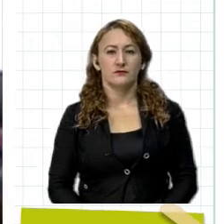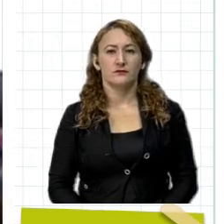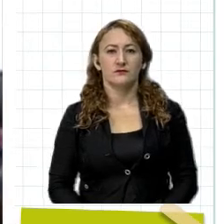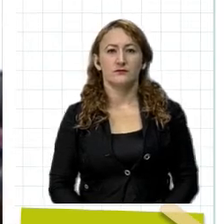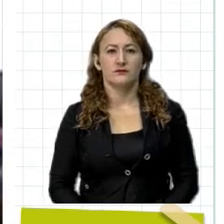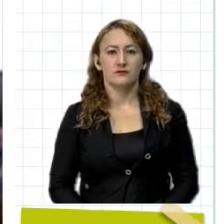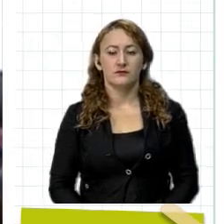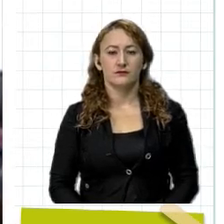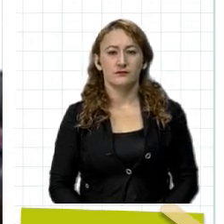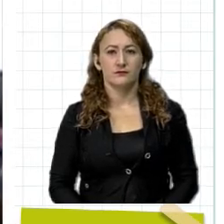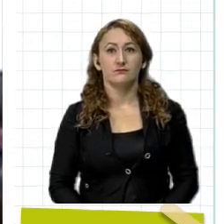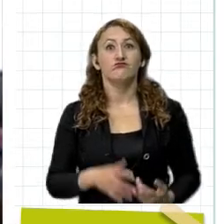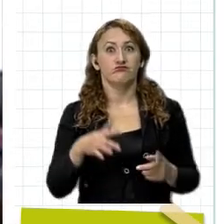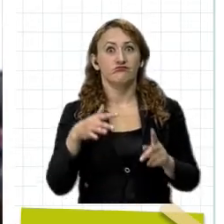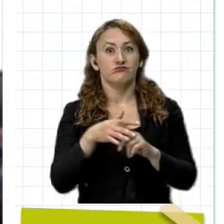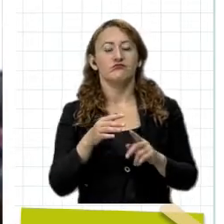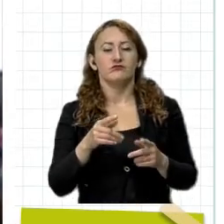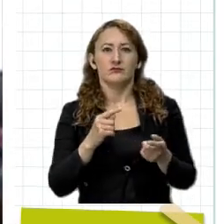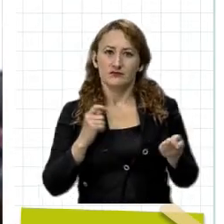Implica transformaciones